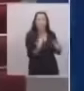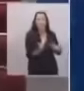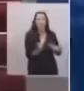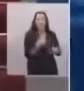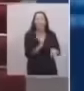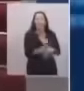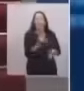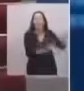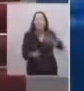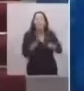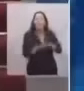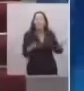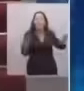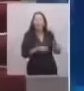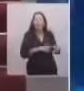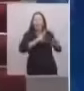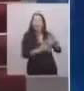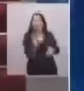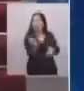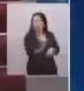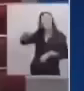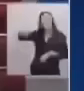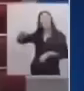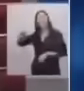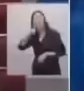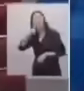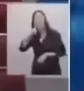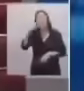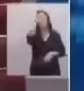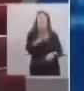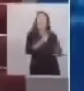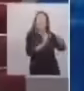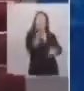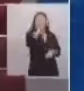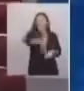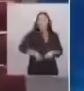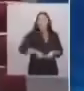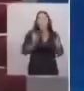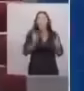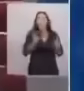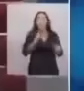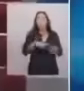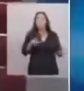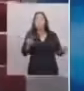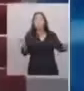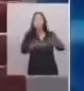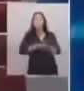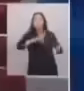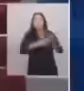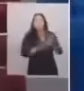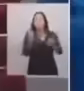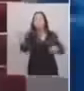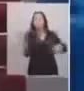precisar yo compro clavo y vendo clavo vos no tenés eso pero bueno pero me imagino que ganas plata laur pero sí pero le invierto mi negocio no preciso hacer